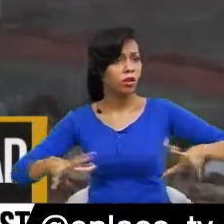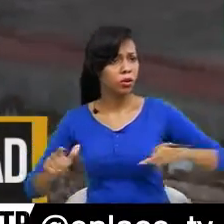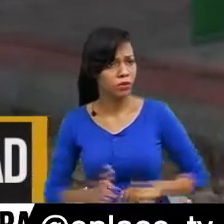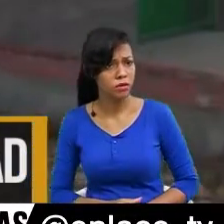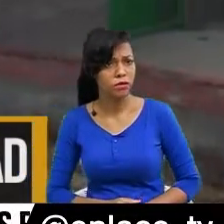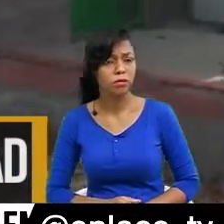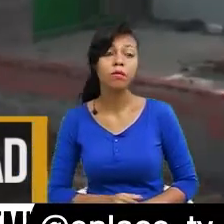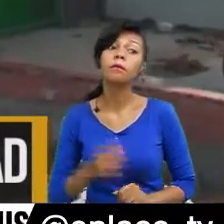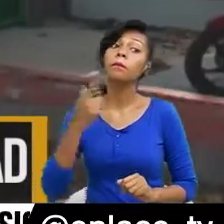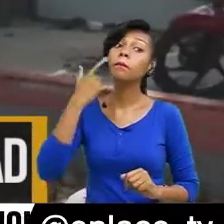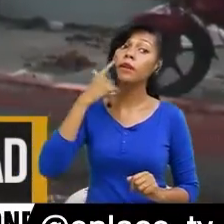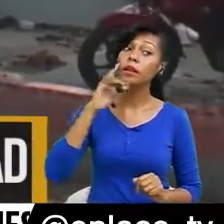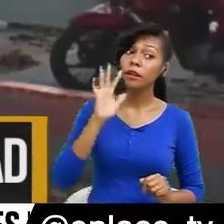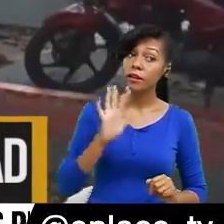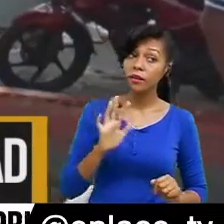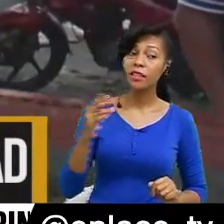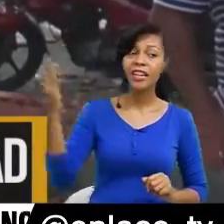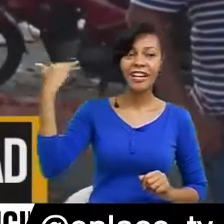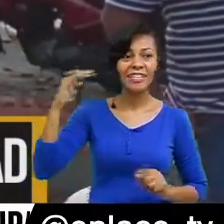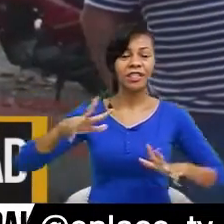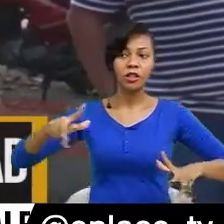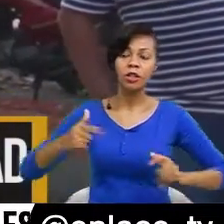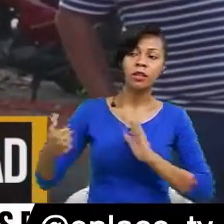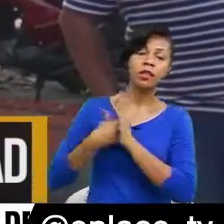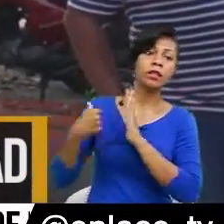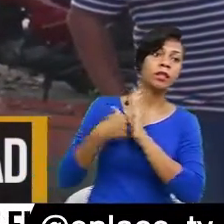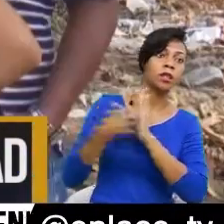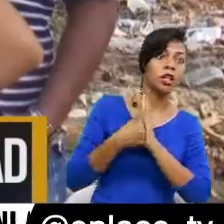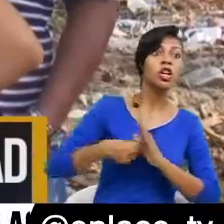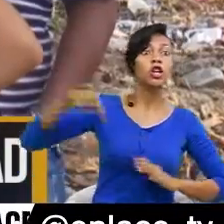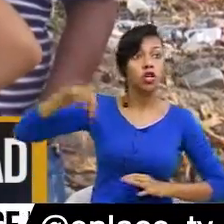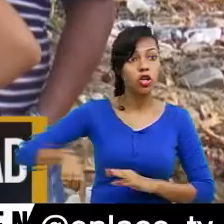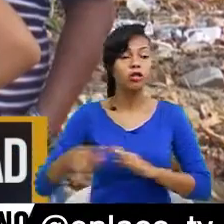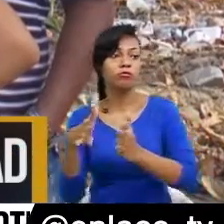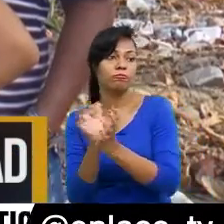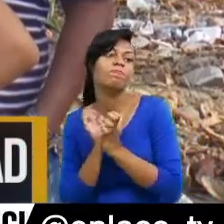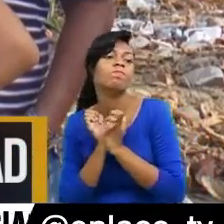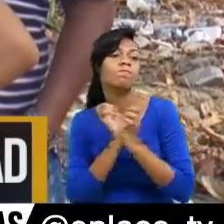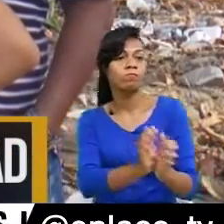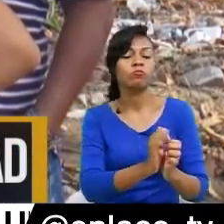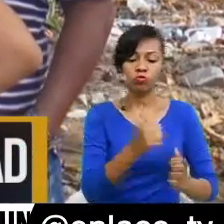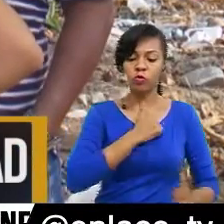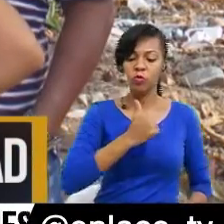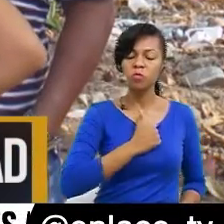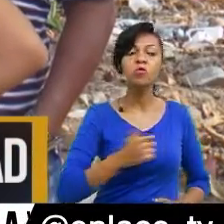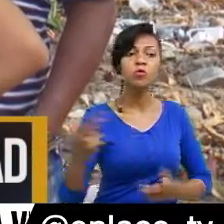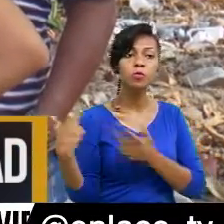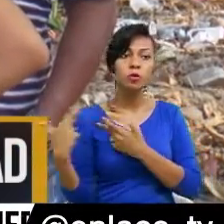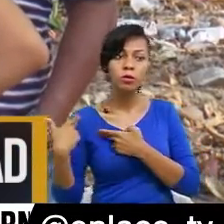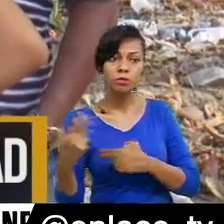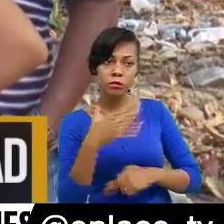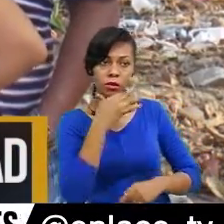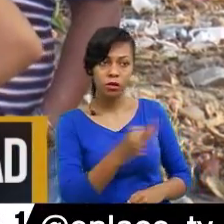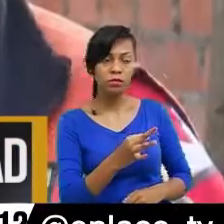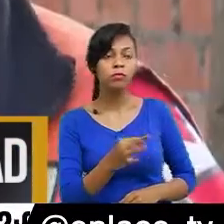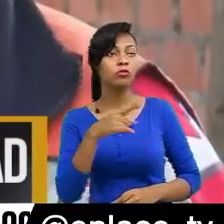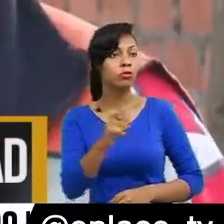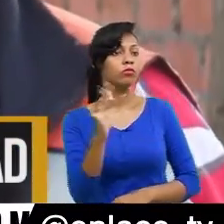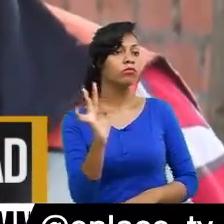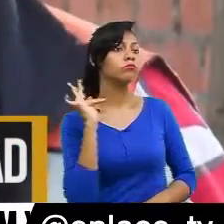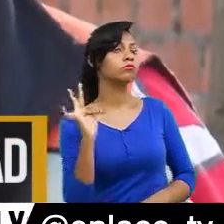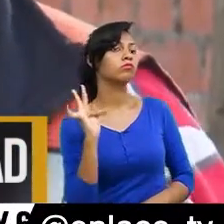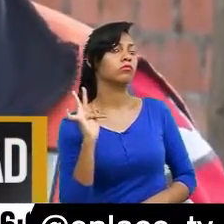al parecer los mismos que los tenían azotados fueron hoy capturados por su propia cuenta. Testigos del hecho así narraron lo sucedido.